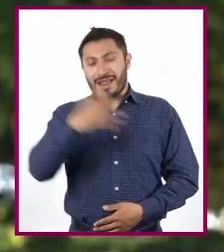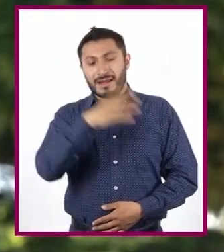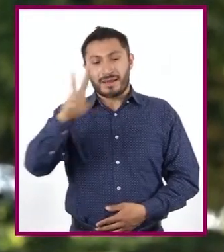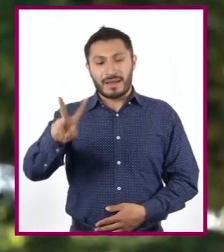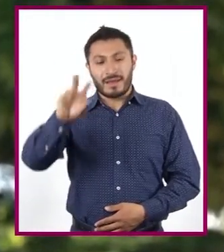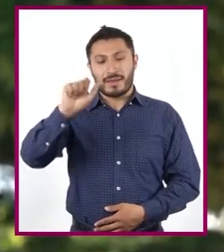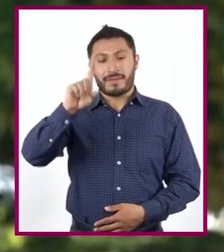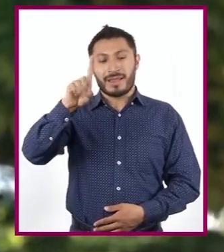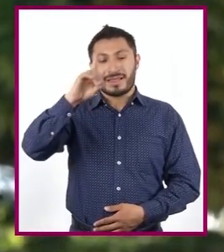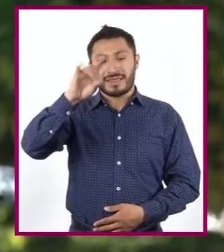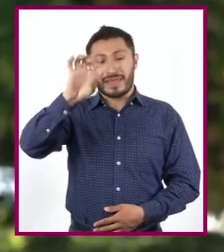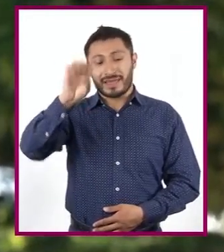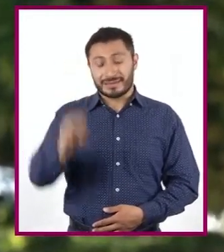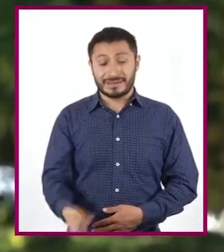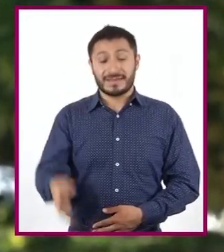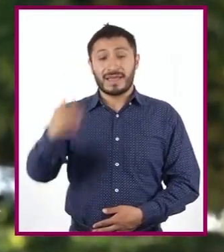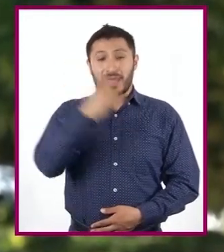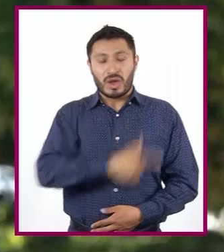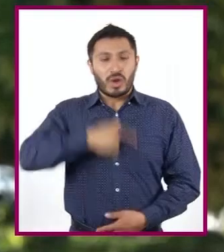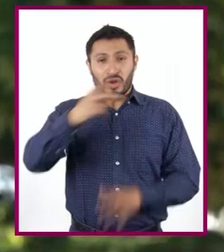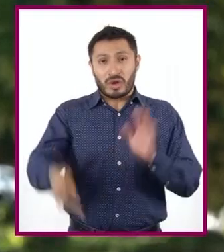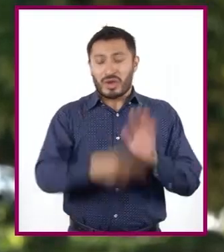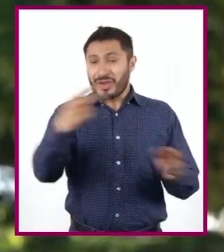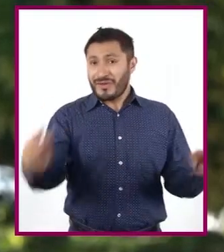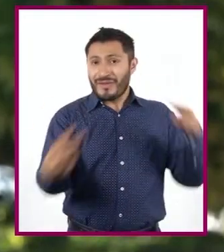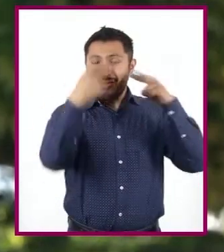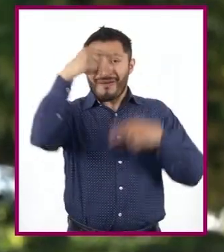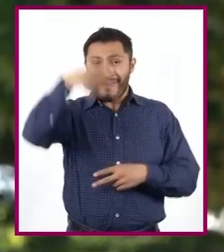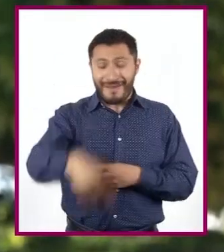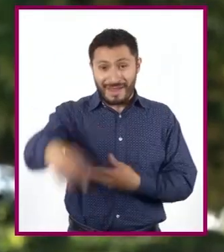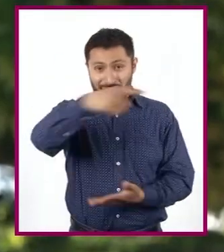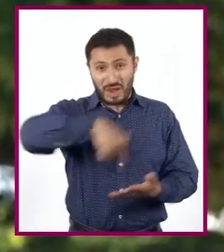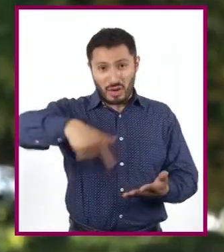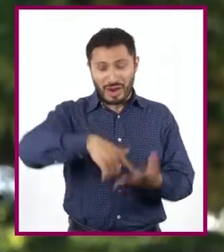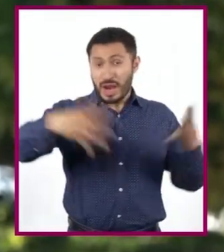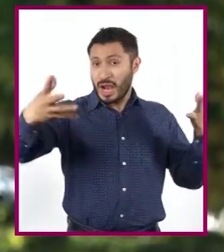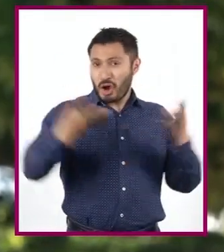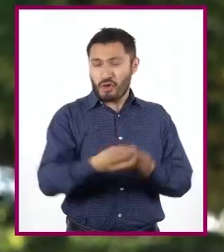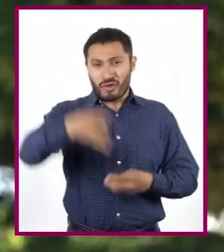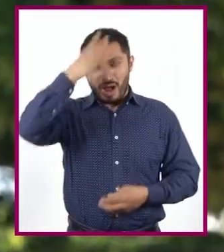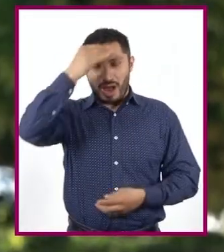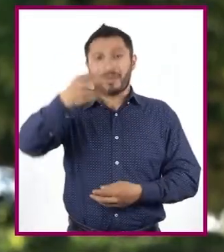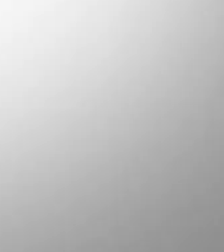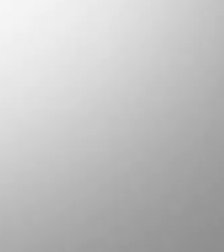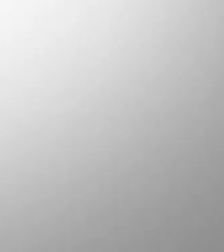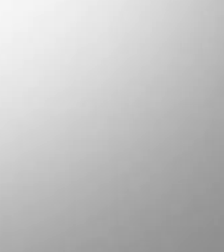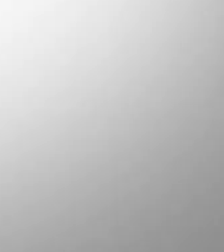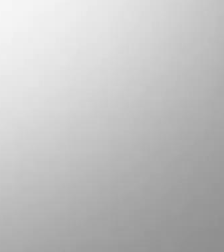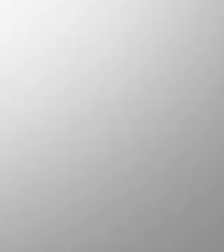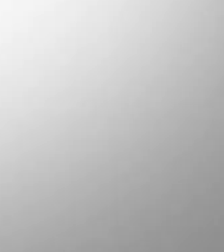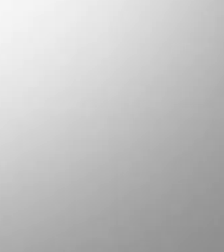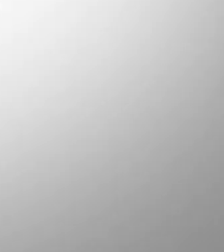vez que aprendemos a leer? Y el cerebro es solo el inicio. Todo cambia una vez que agarramos.